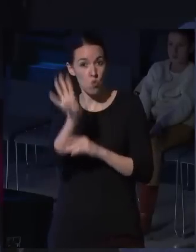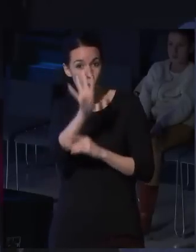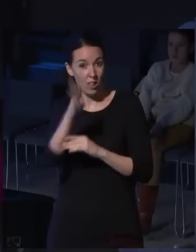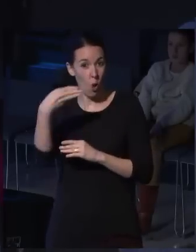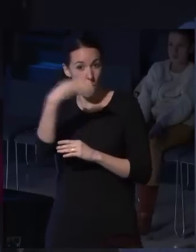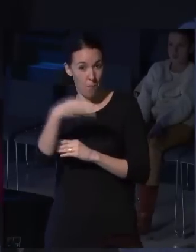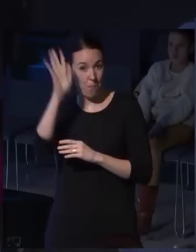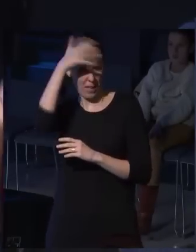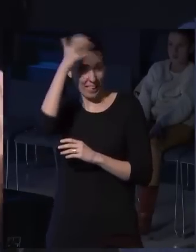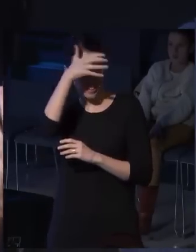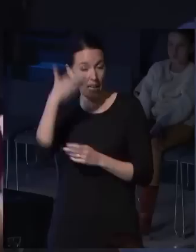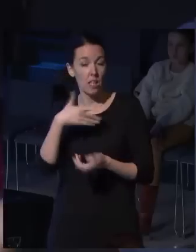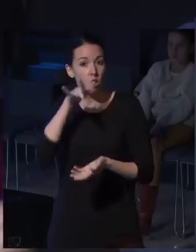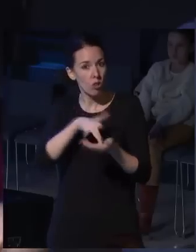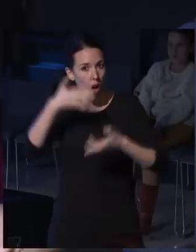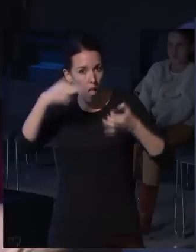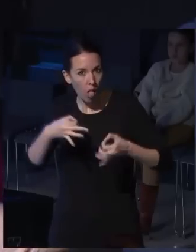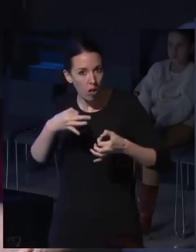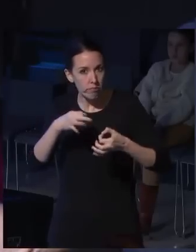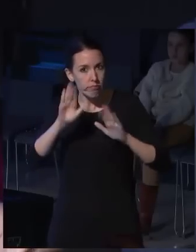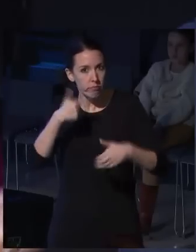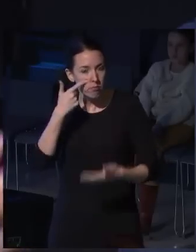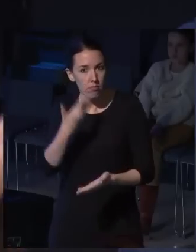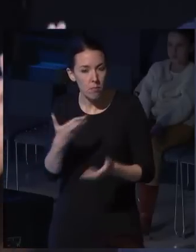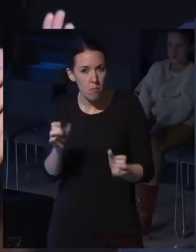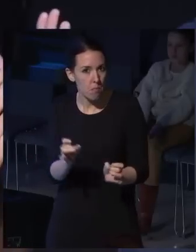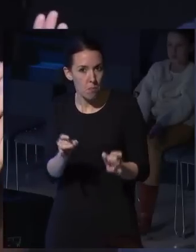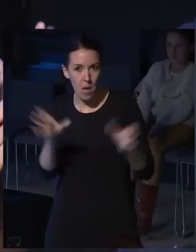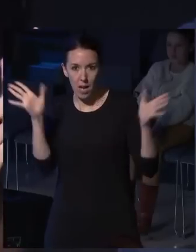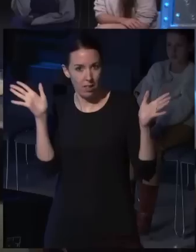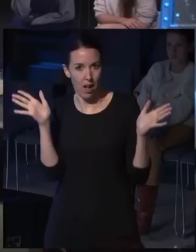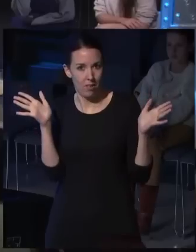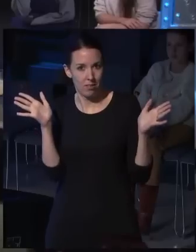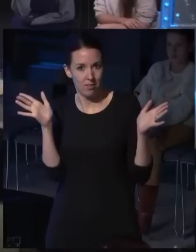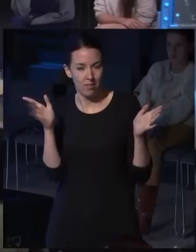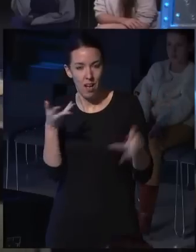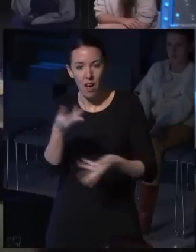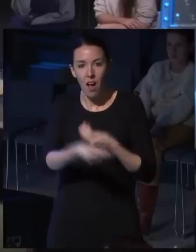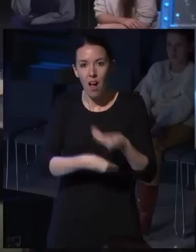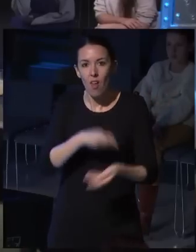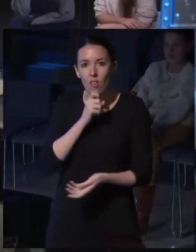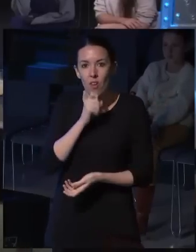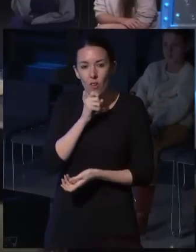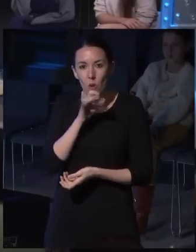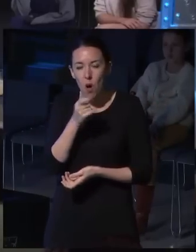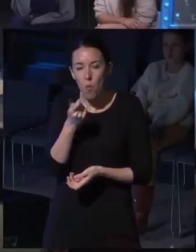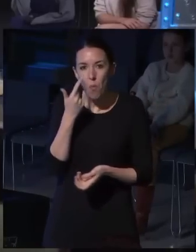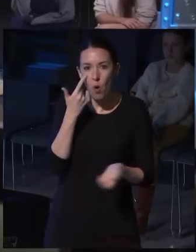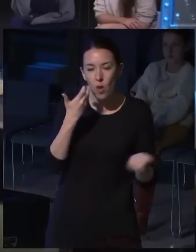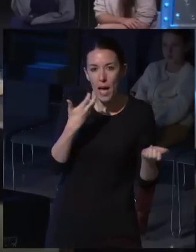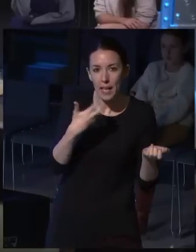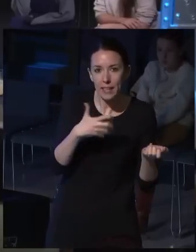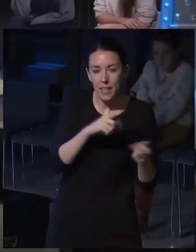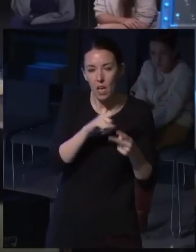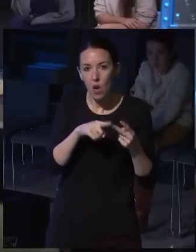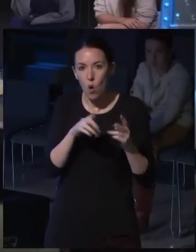ejemplo, vais a ver cómo realmente ahí había magia, Paco, ¿no? O sea, ¿cómo se hacía eso? De decir, pues aquí hay un trocito de guitarra, después